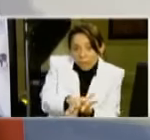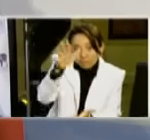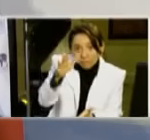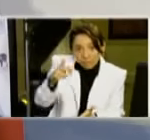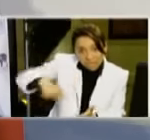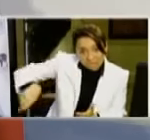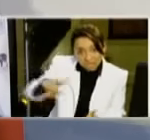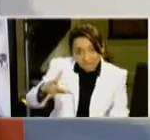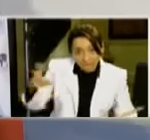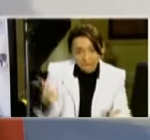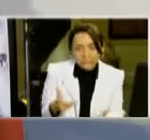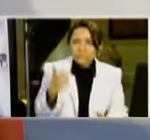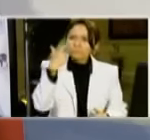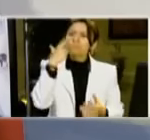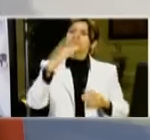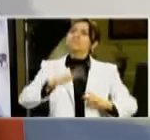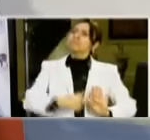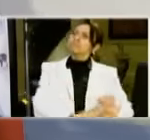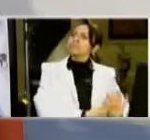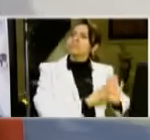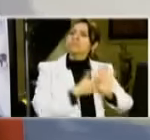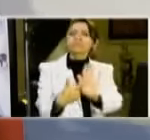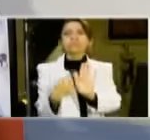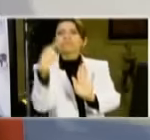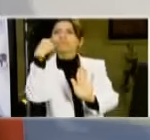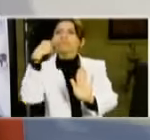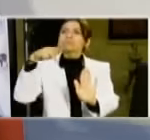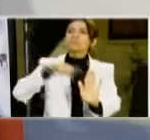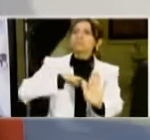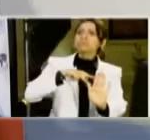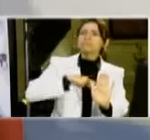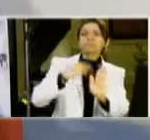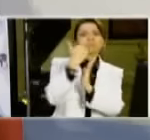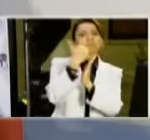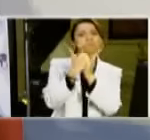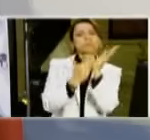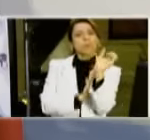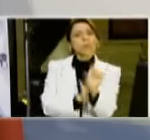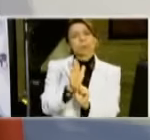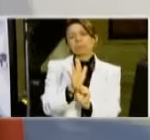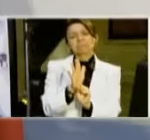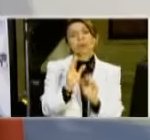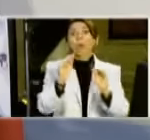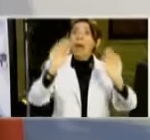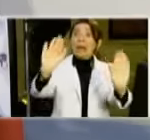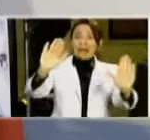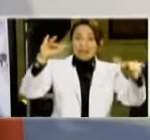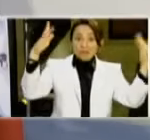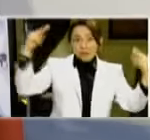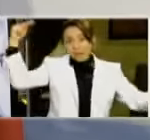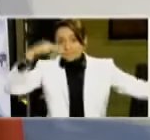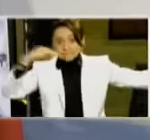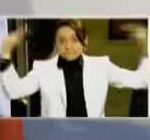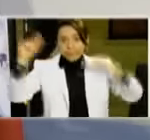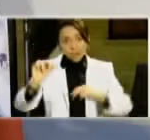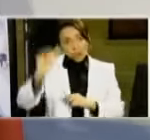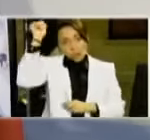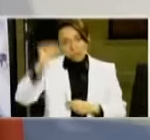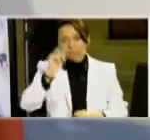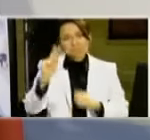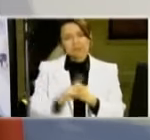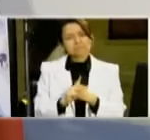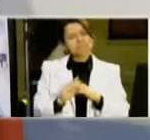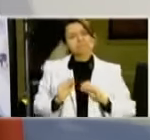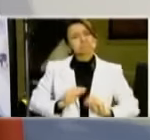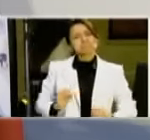hacerlos valer por su propia cuenta en el escenario mundial. La política internacional está condicionada por quienes tienen los